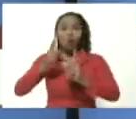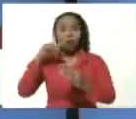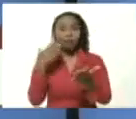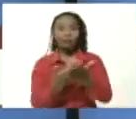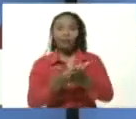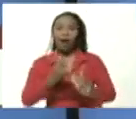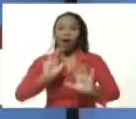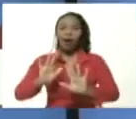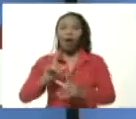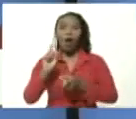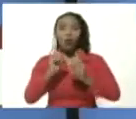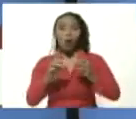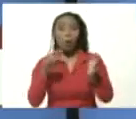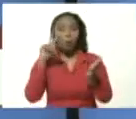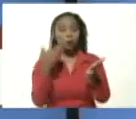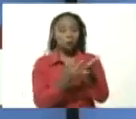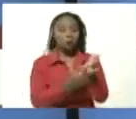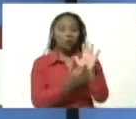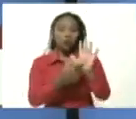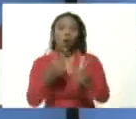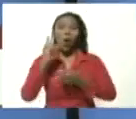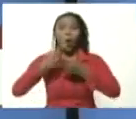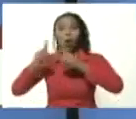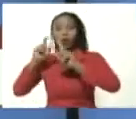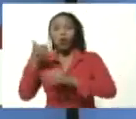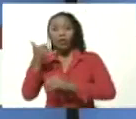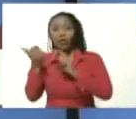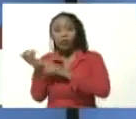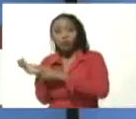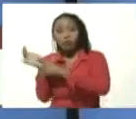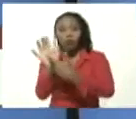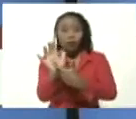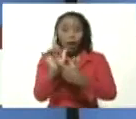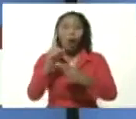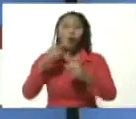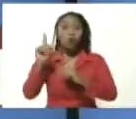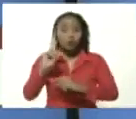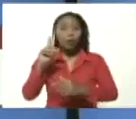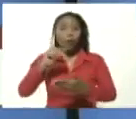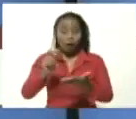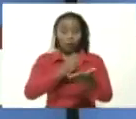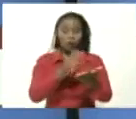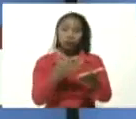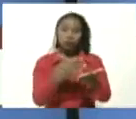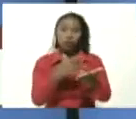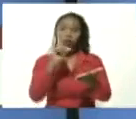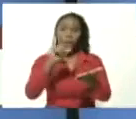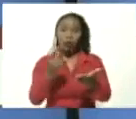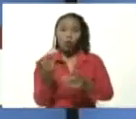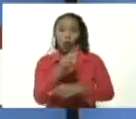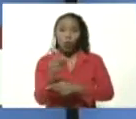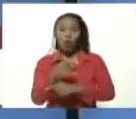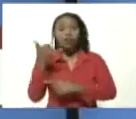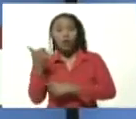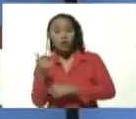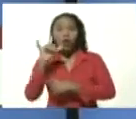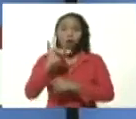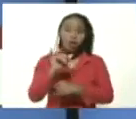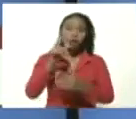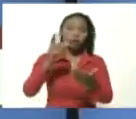gente sacaba una hojita, algunos mostraban el teléfono. Yo les decía, usen el teléfono, pero también un cuadernito, ¿eh? Porque usted puede ser ese